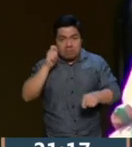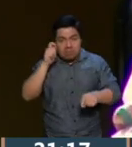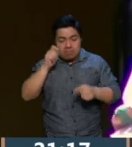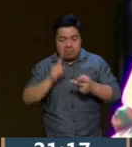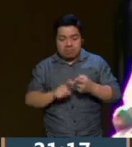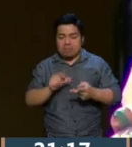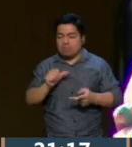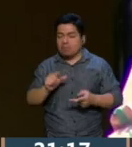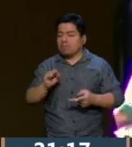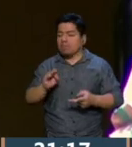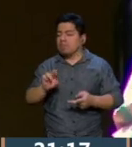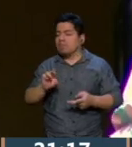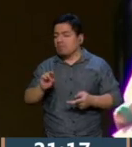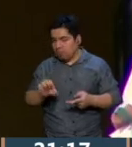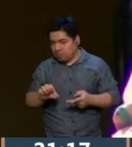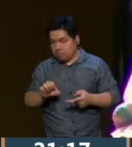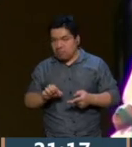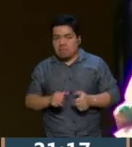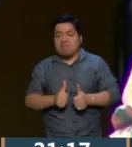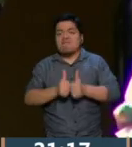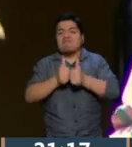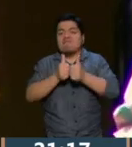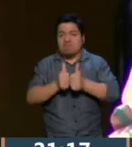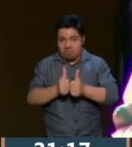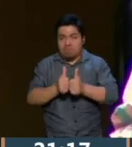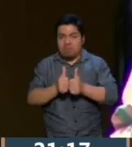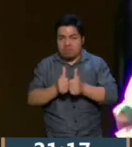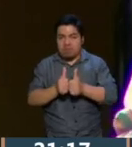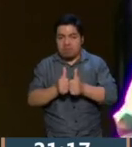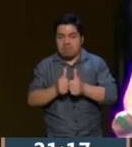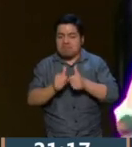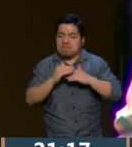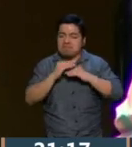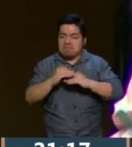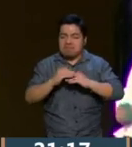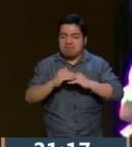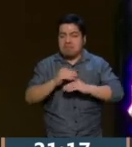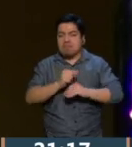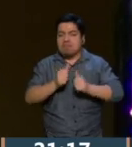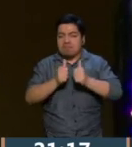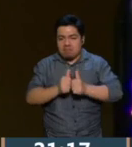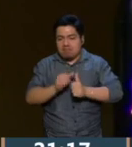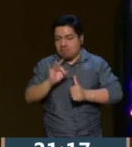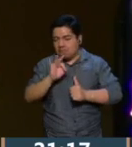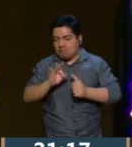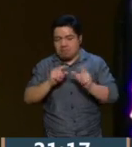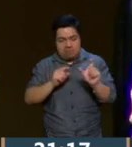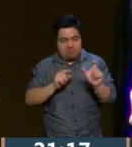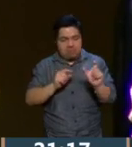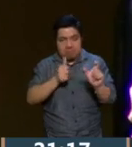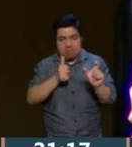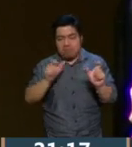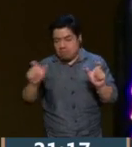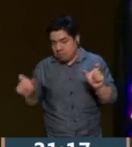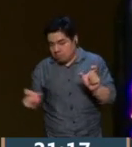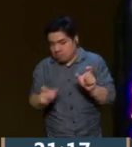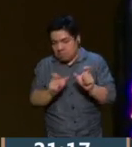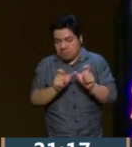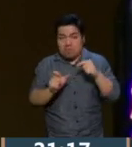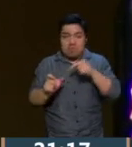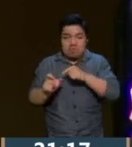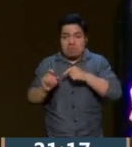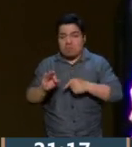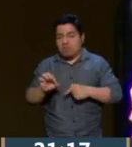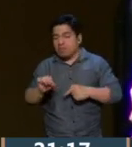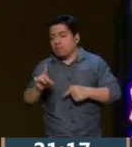Afore, se quedará en el porcentaje que quedó establecido. El complemento viene de este